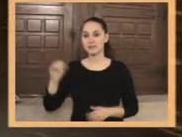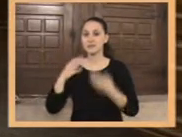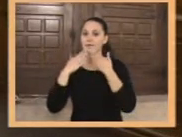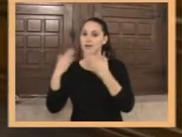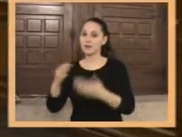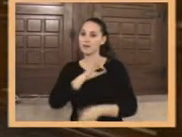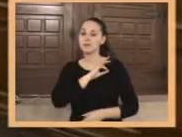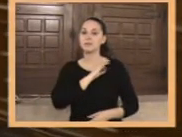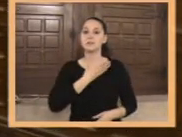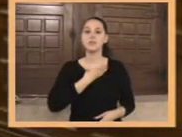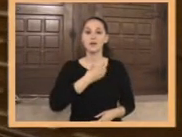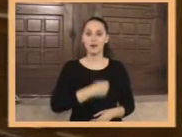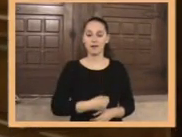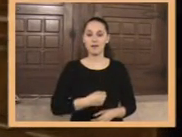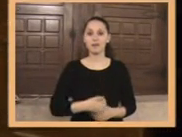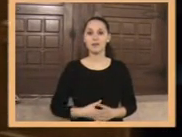Gracias, señor alcalde.